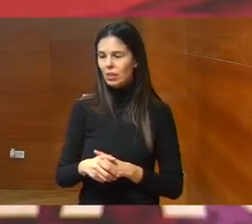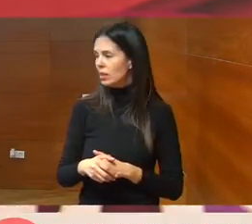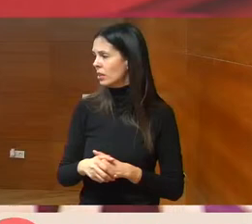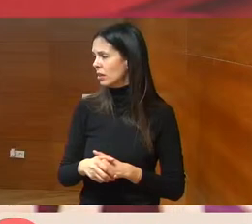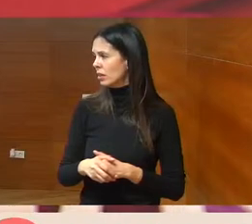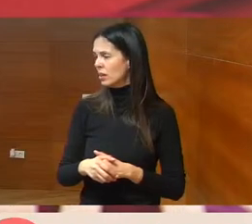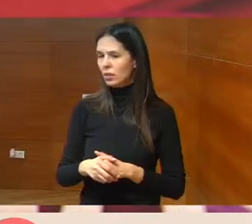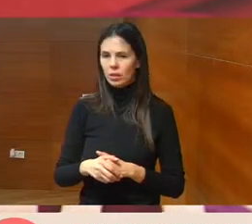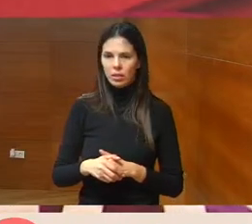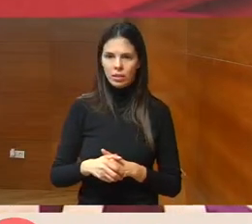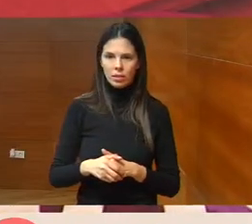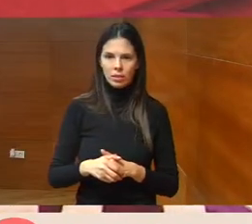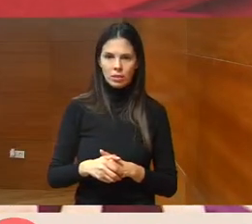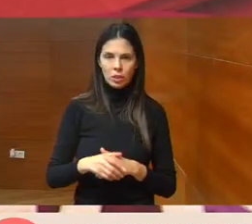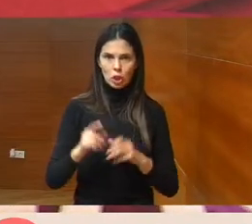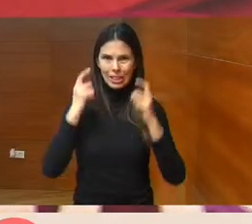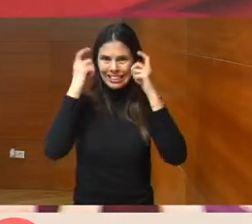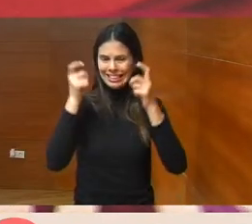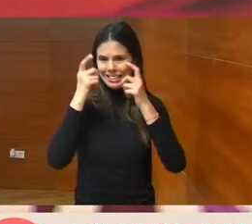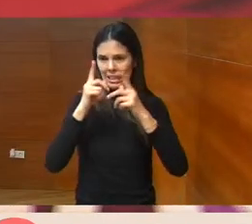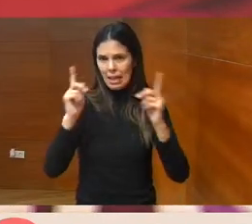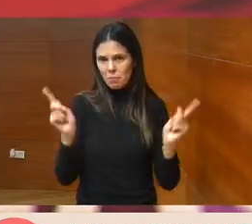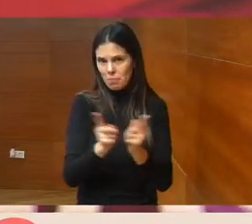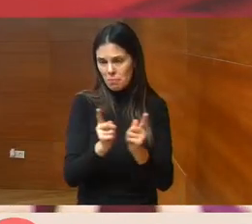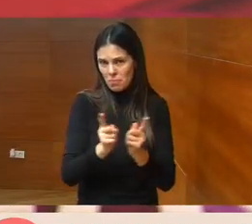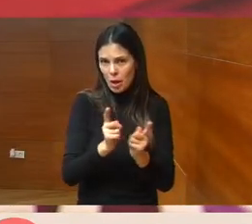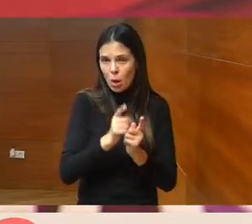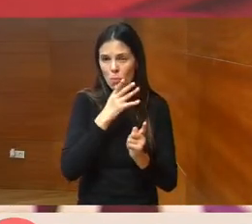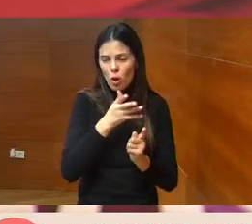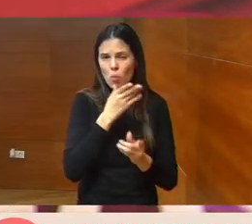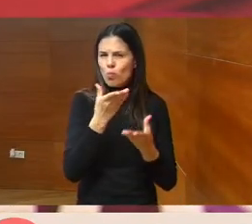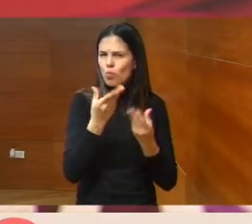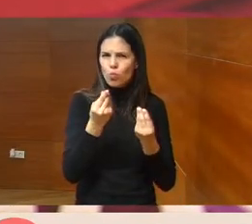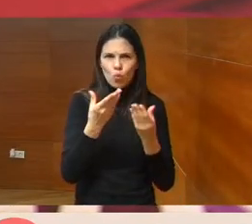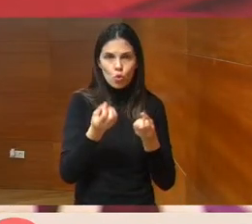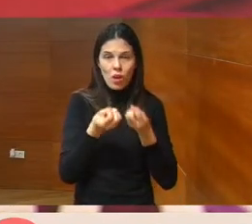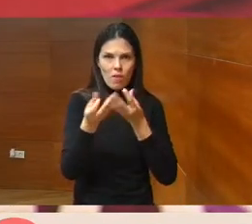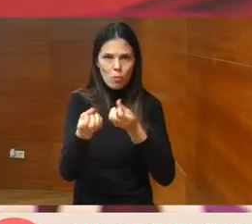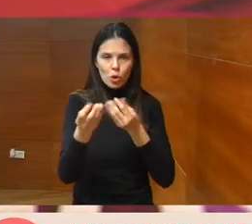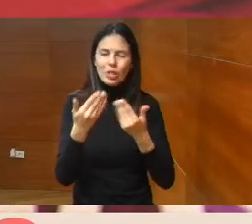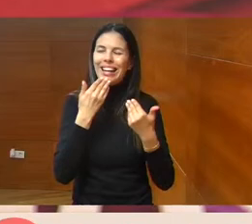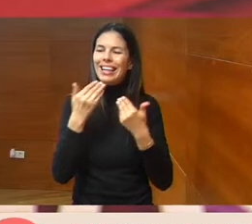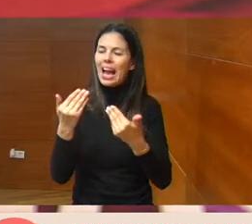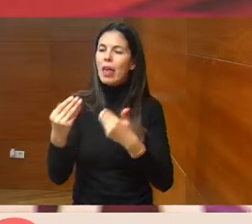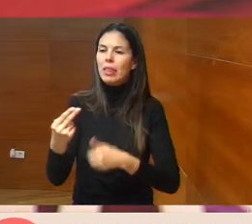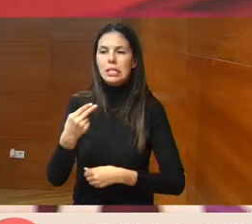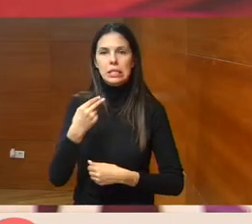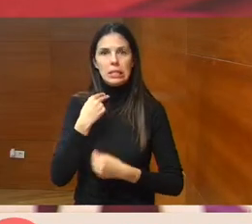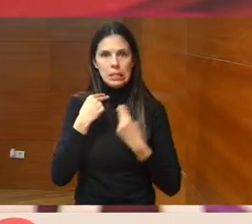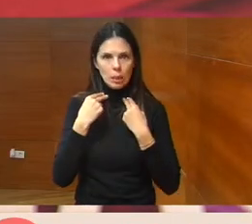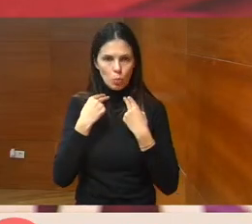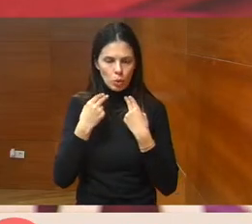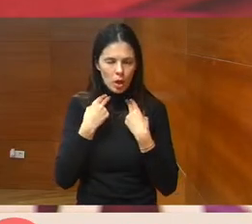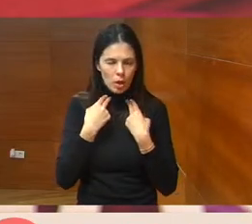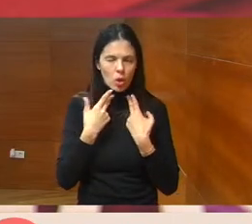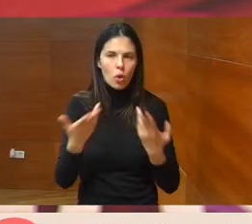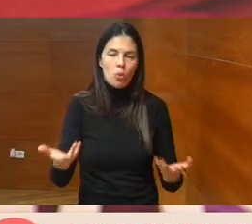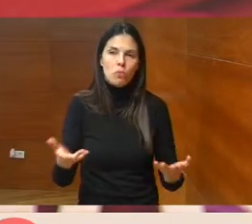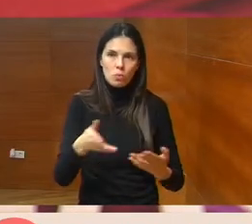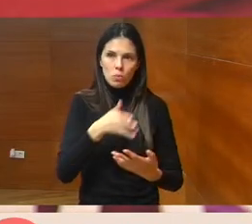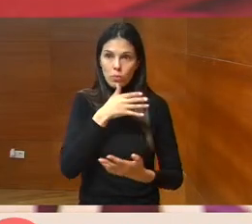pues moita información dividida en bloques da las gracias a la diputación que bueno pues